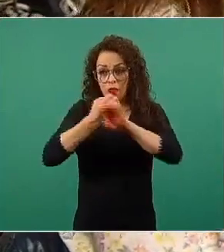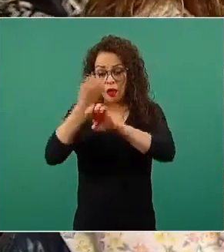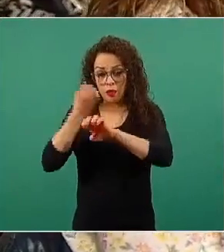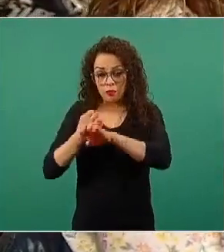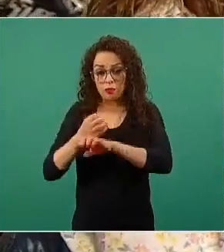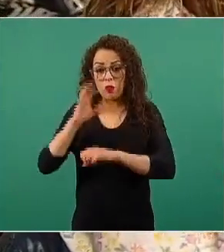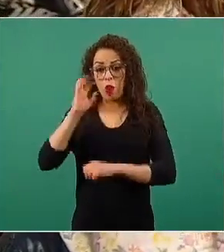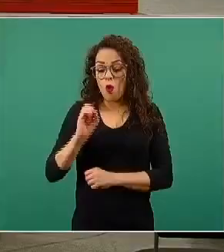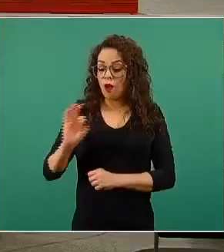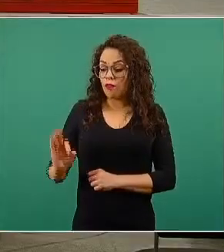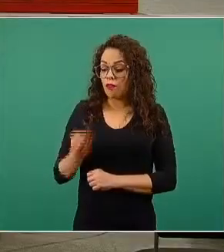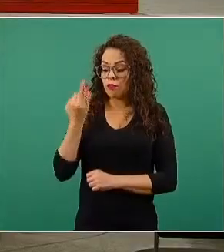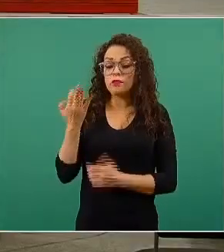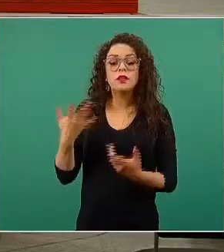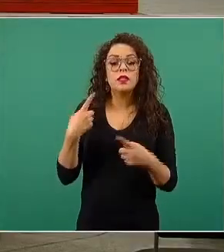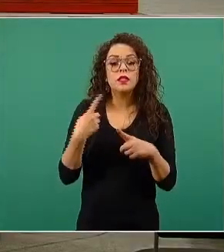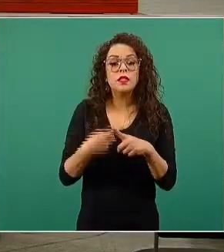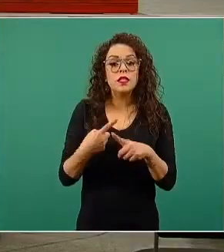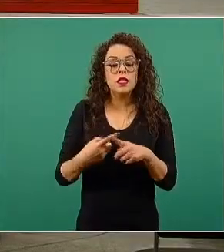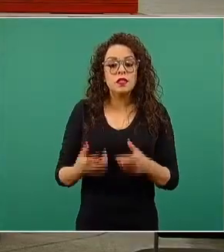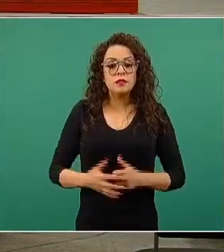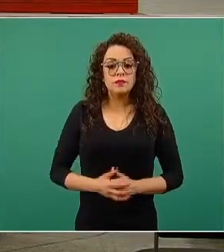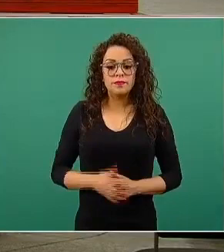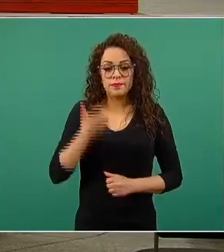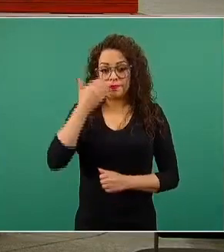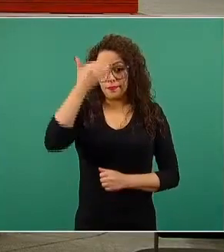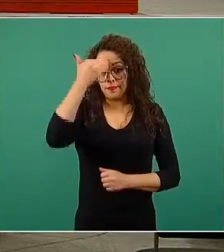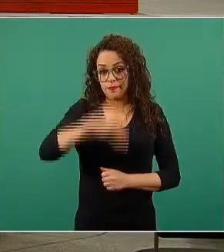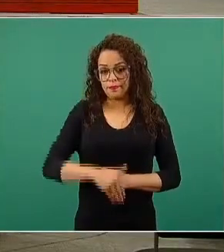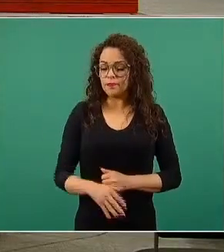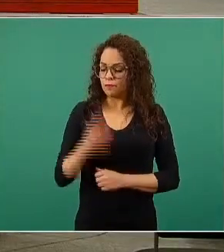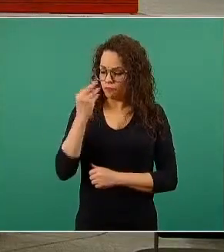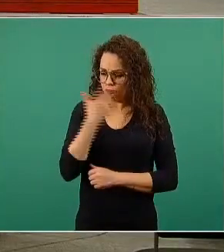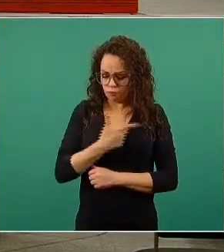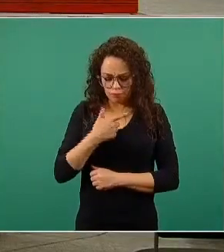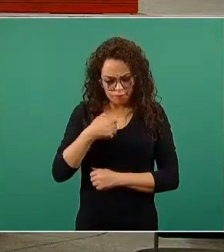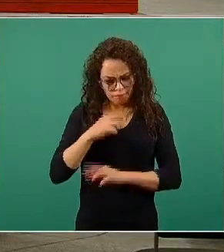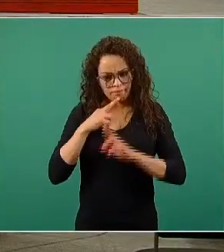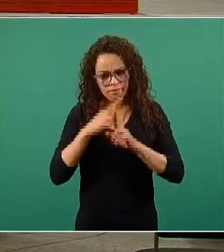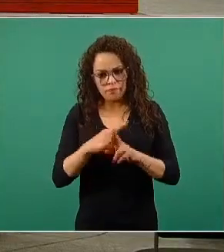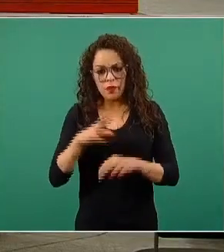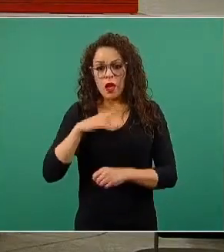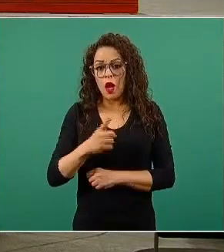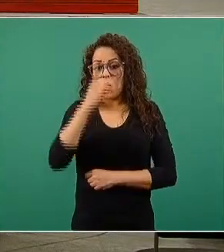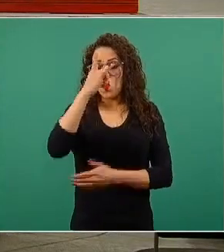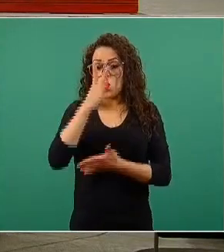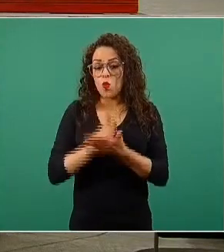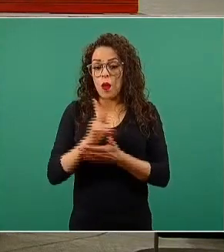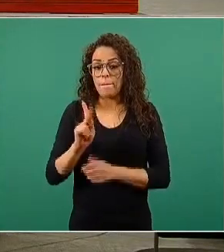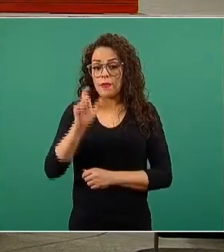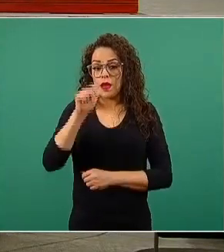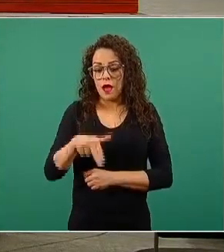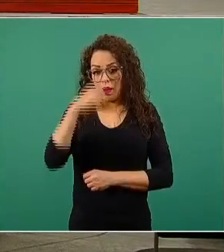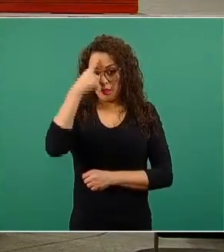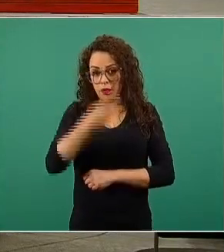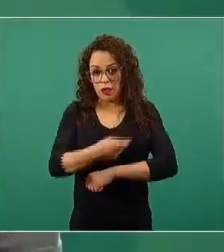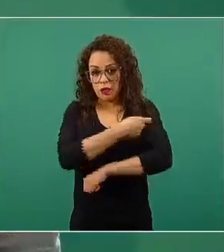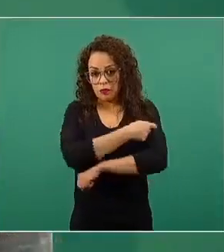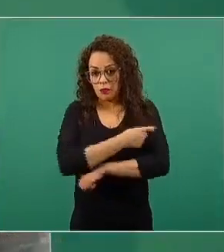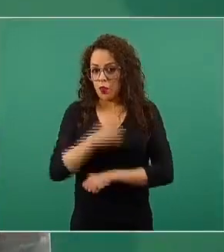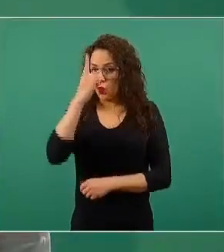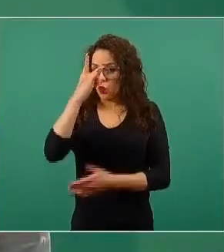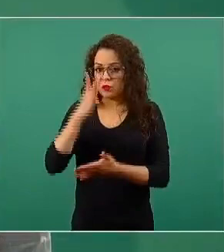la federación, por favor. Con mucho gusto. Hay un solo plan de vacunación y un solo operativo de